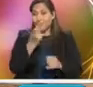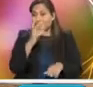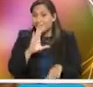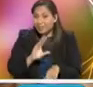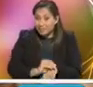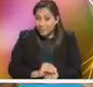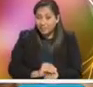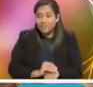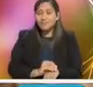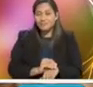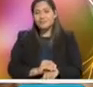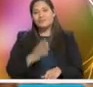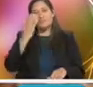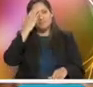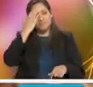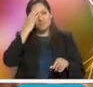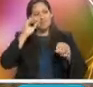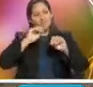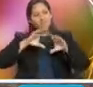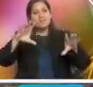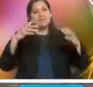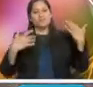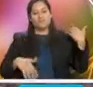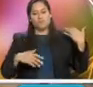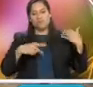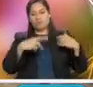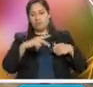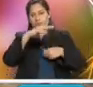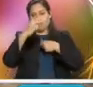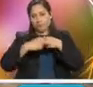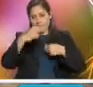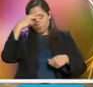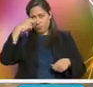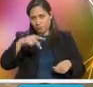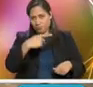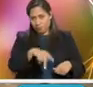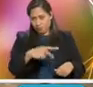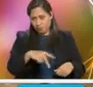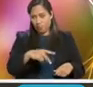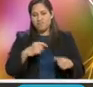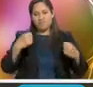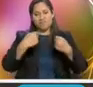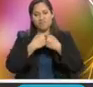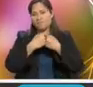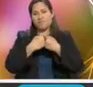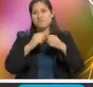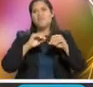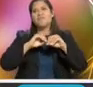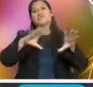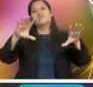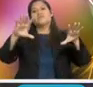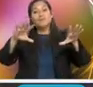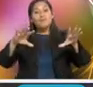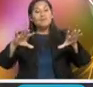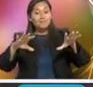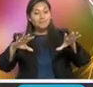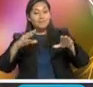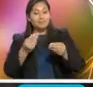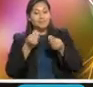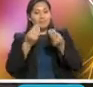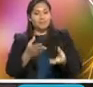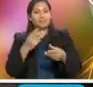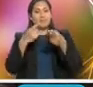permitió que se conociera el rock nacional, el rock mexicano, más allá de las fronteras, y que también fue un gran aporte, creo que,